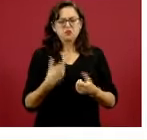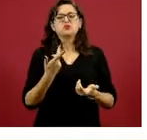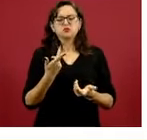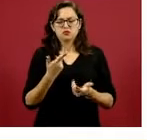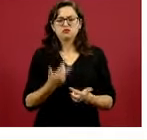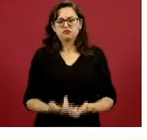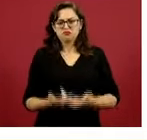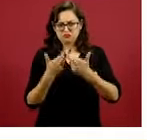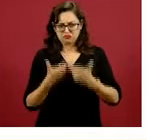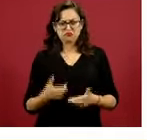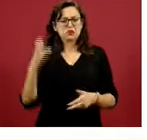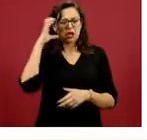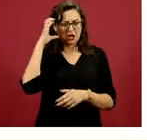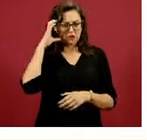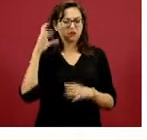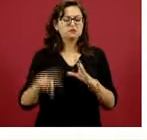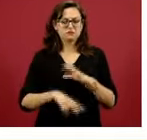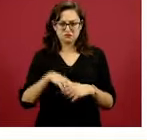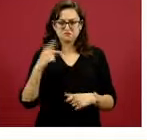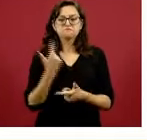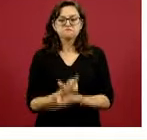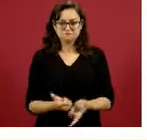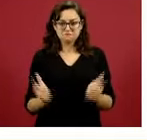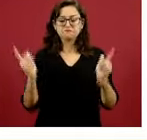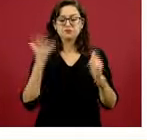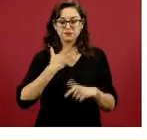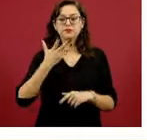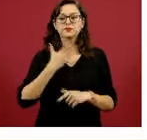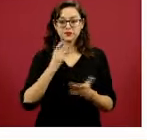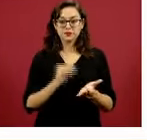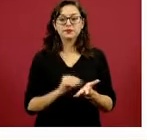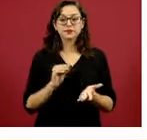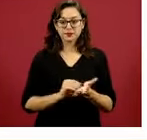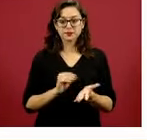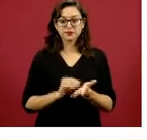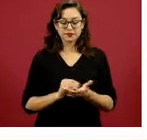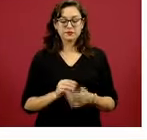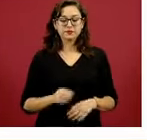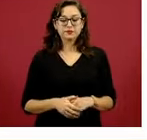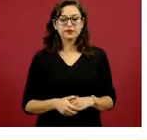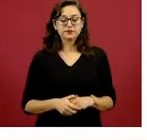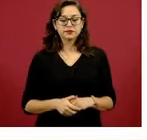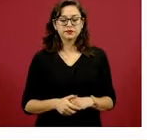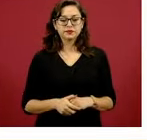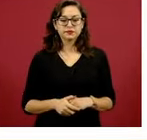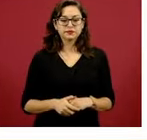de atención, todavía tienen un espacio importante para poderles dar la atención